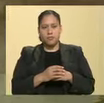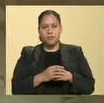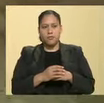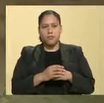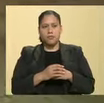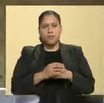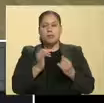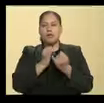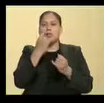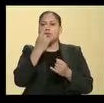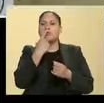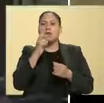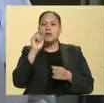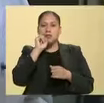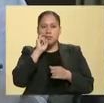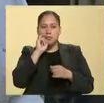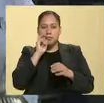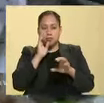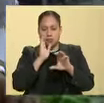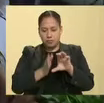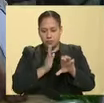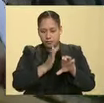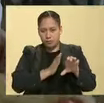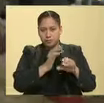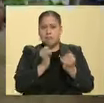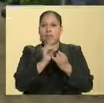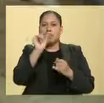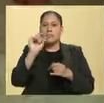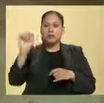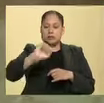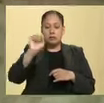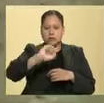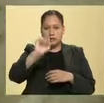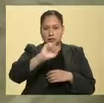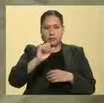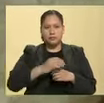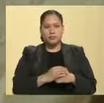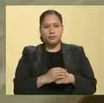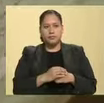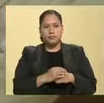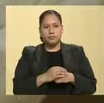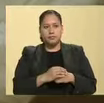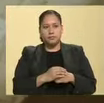Un jitomatito. Le ponemos salecita.